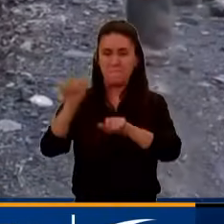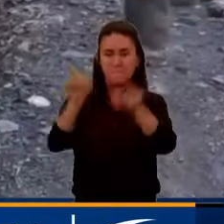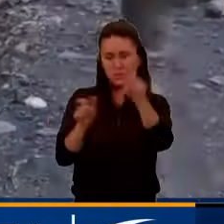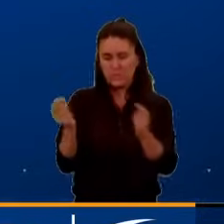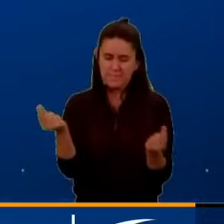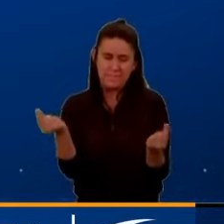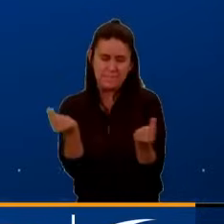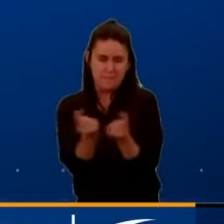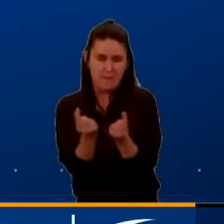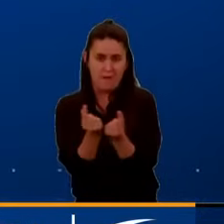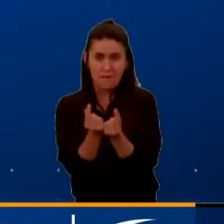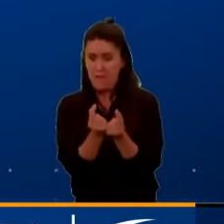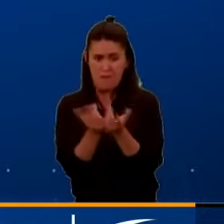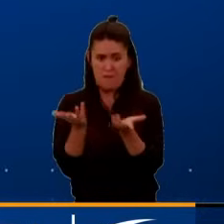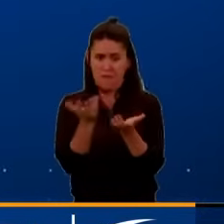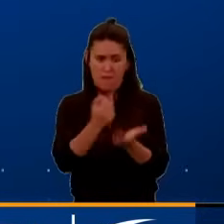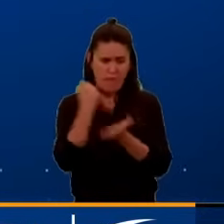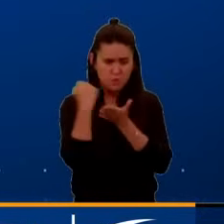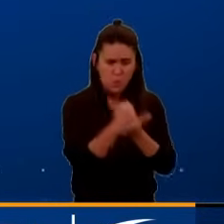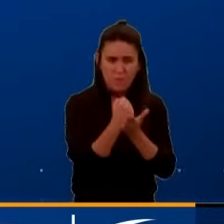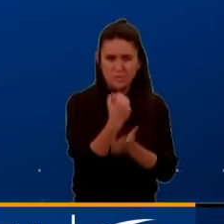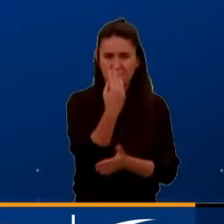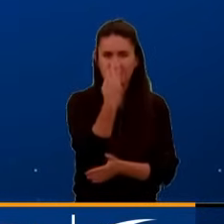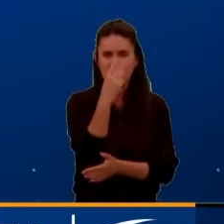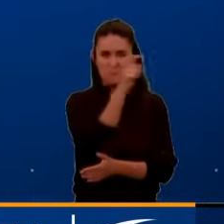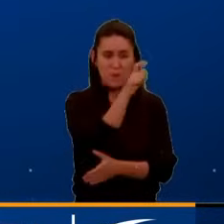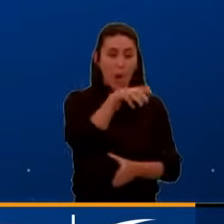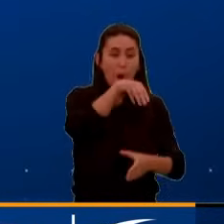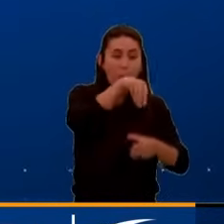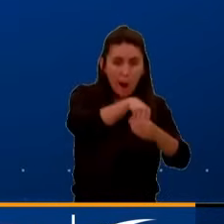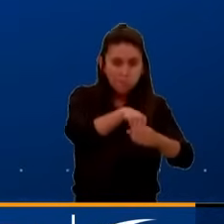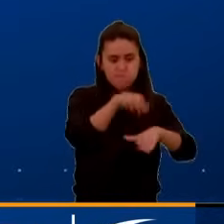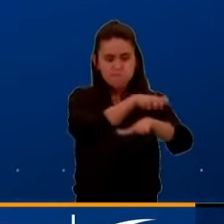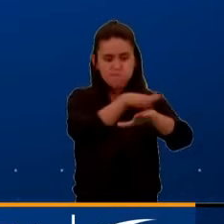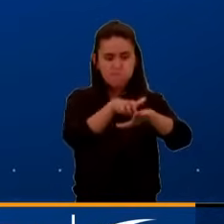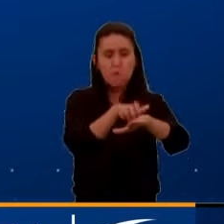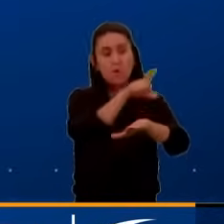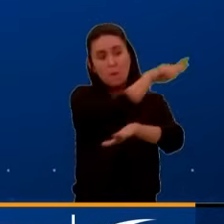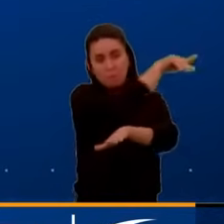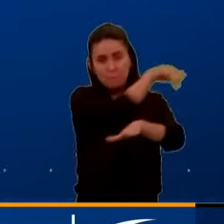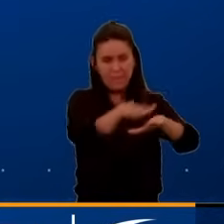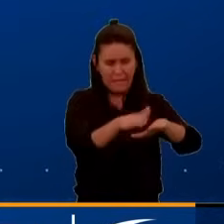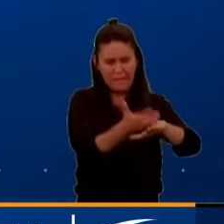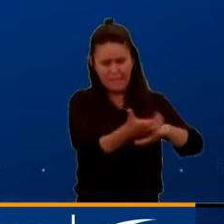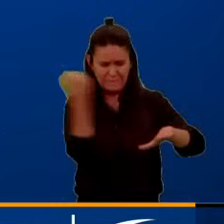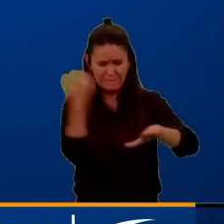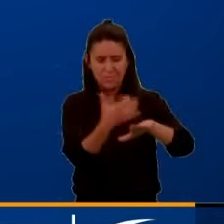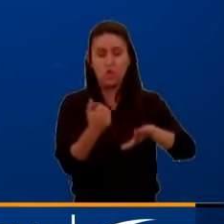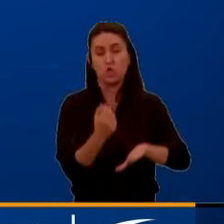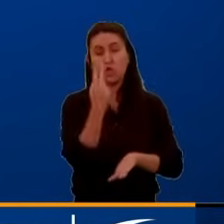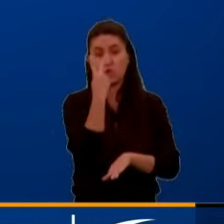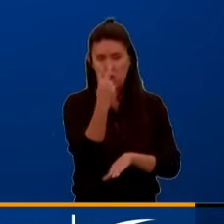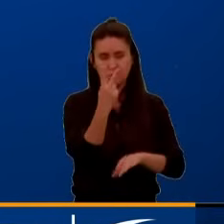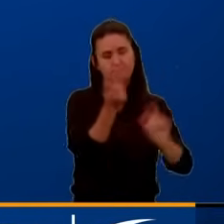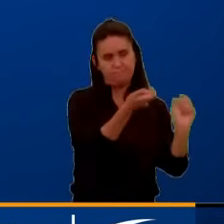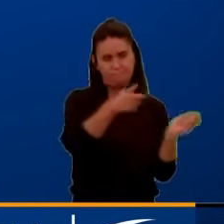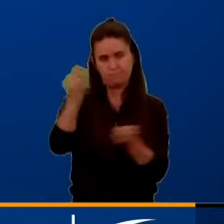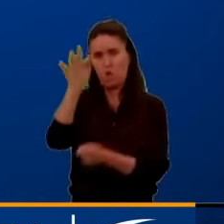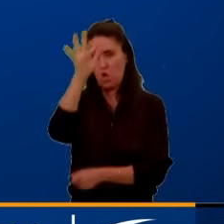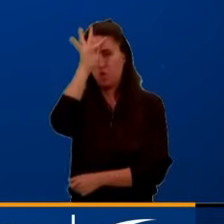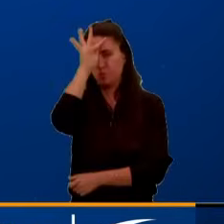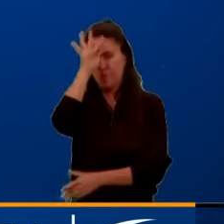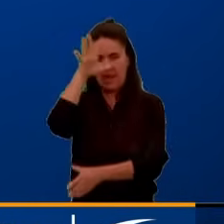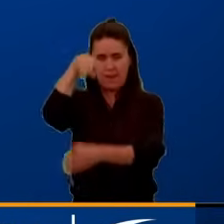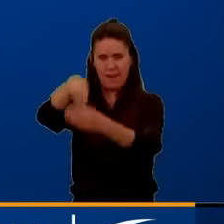al sitio ayudó a sacar a las 3 personas que habían quedado atrapadas por el lodo. 2 de ellas debieron ser trasladadas a un centro médico